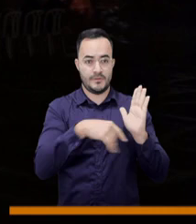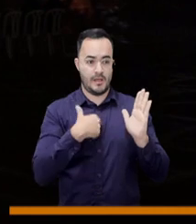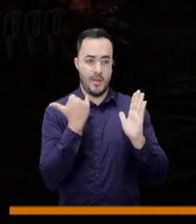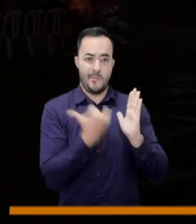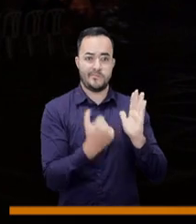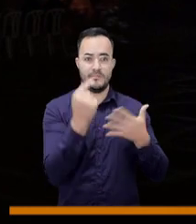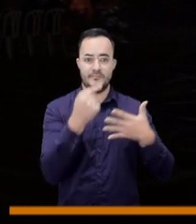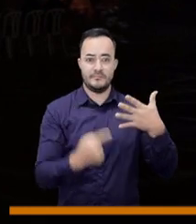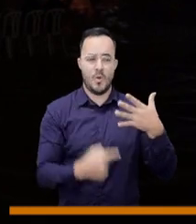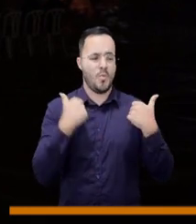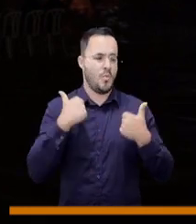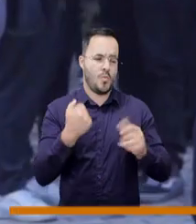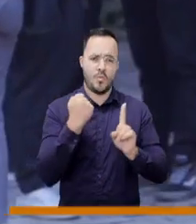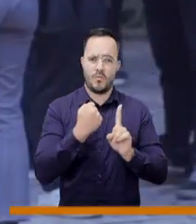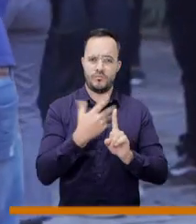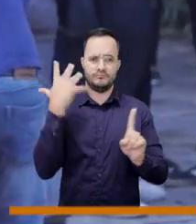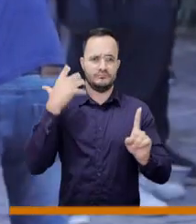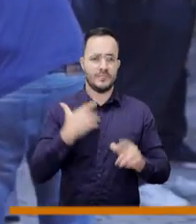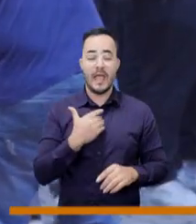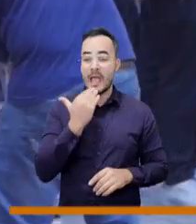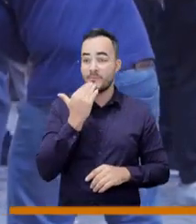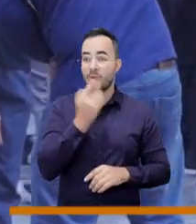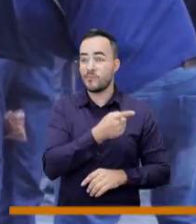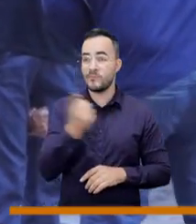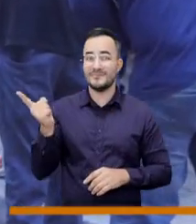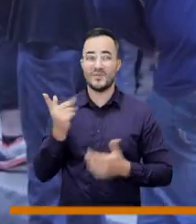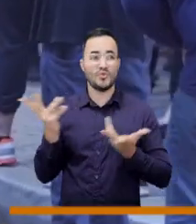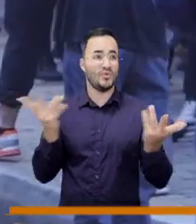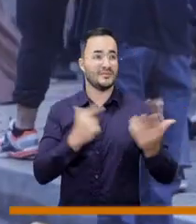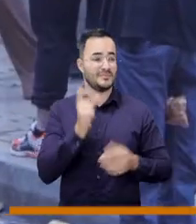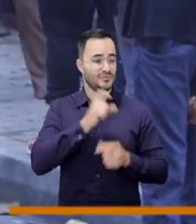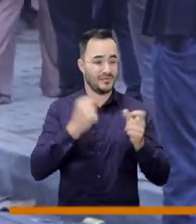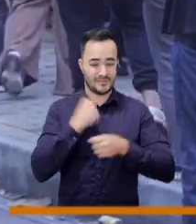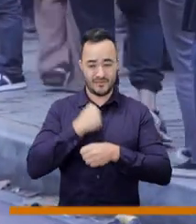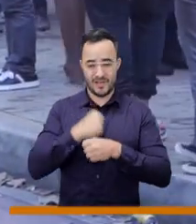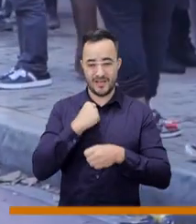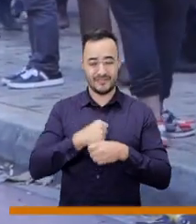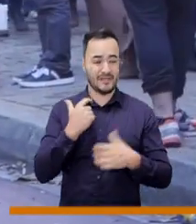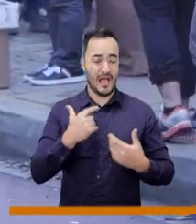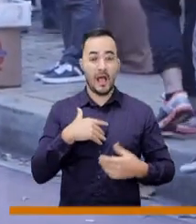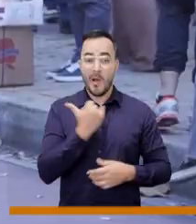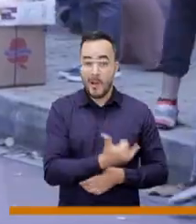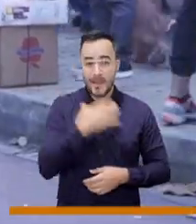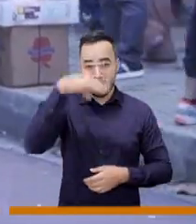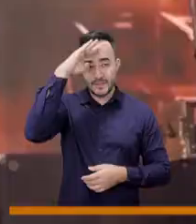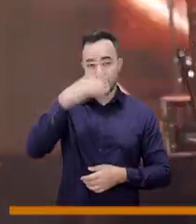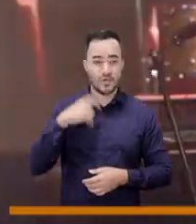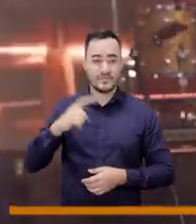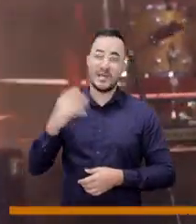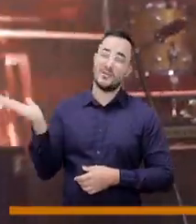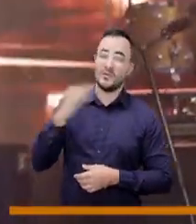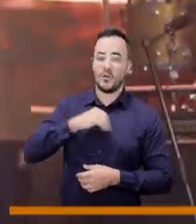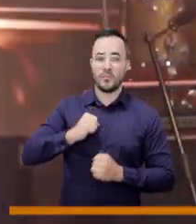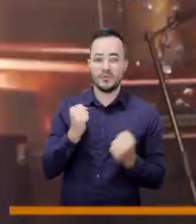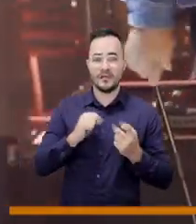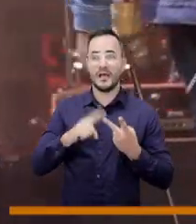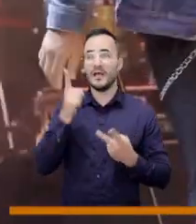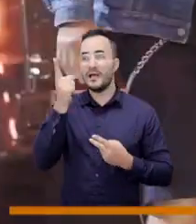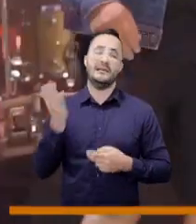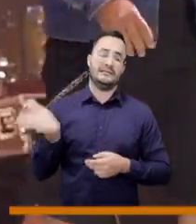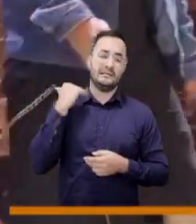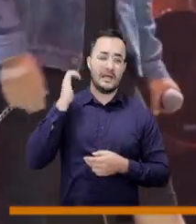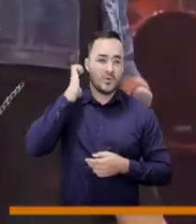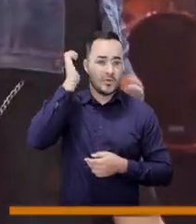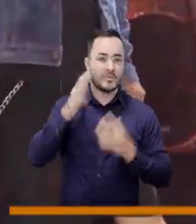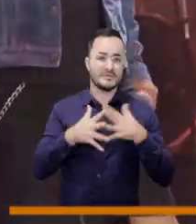venido haciendo, que cualquier personal que se requiera para hacer una película lo encuentran de Medellín y no lo tienen que traer ni de Bogotá, ni de Europa, ni de